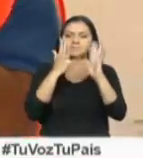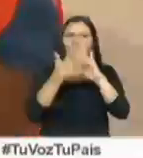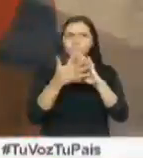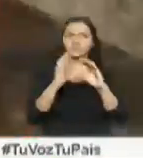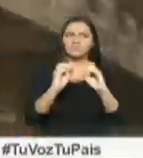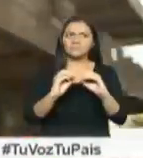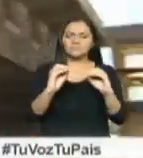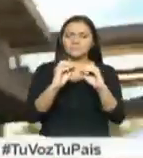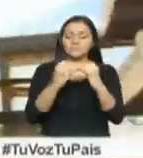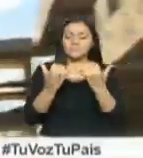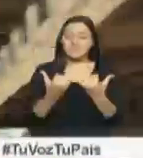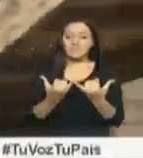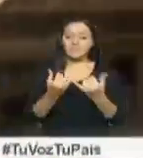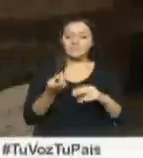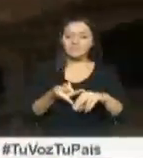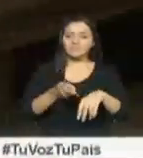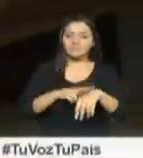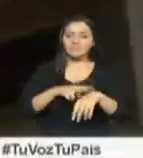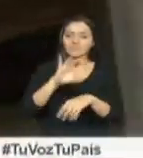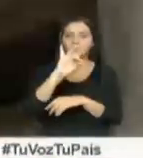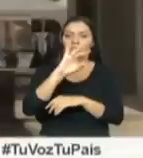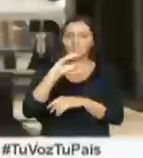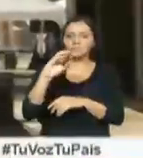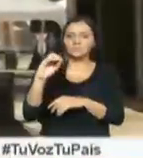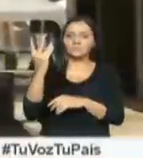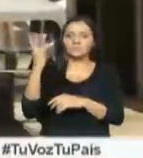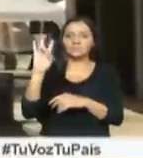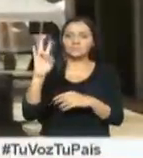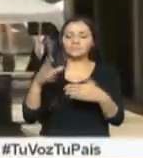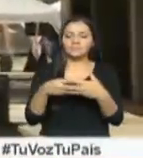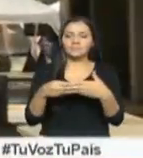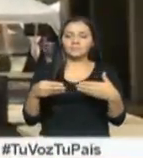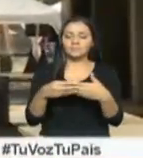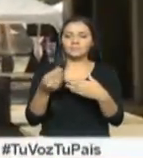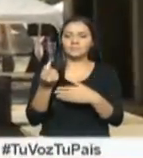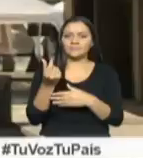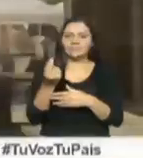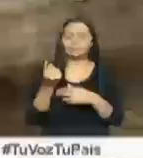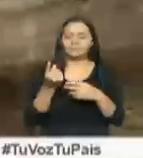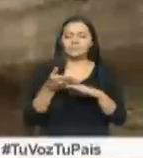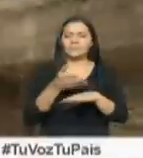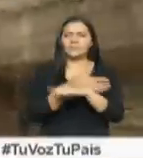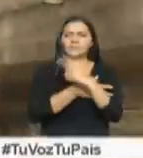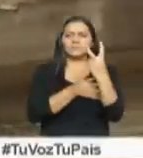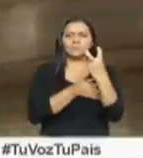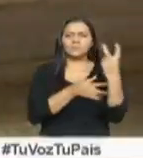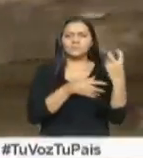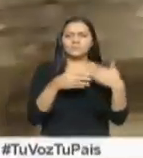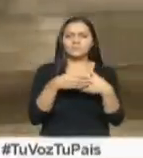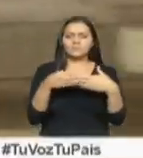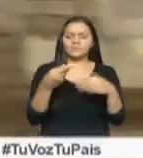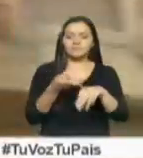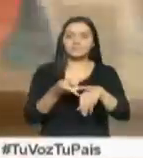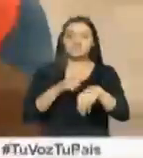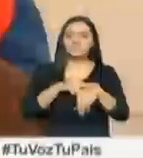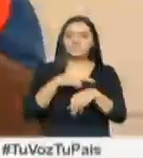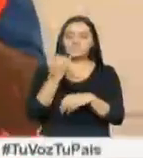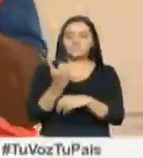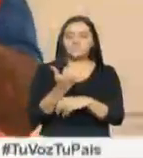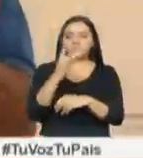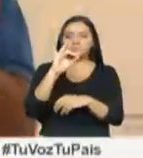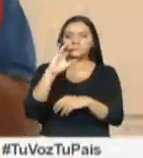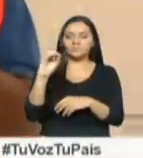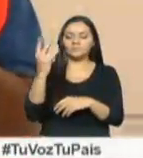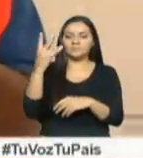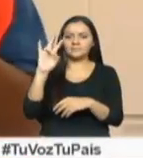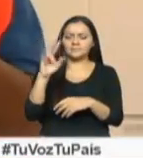Ciudadana a la actualidad, 817 dólares, señor presidente, casi el triple de lo que ganaba anteriormente. Eso es algo que